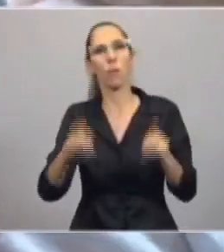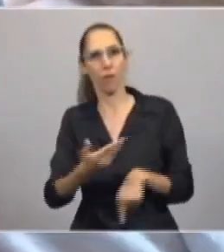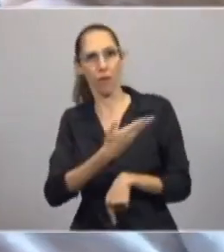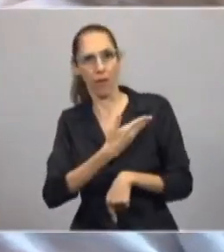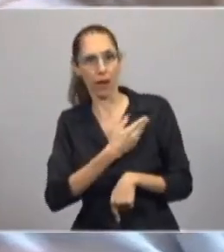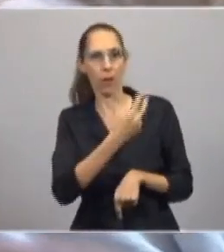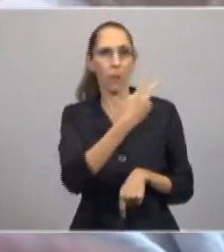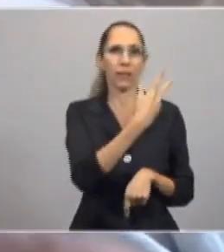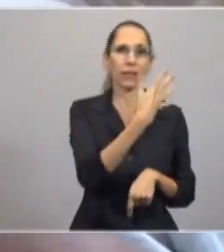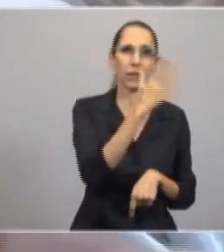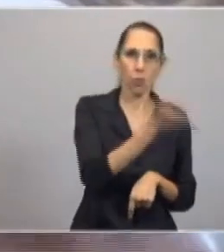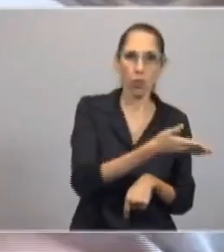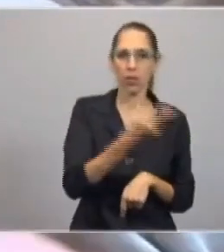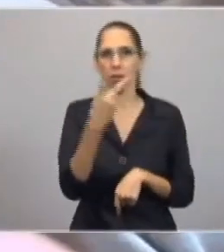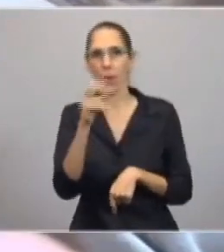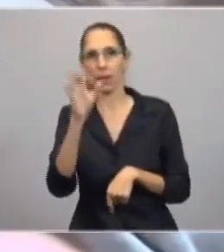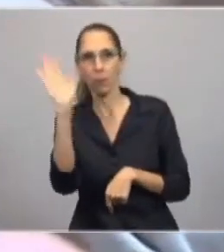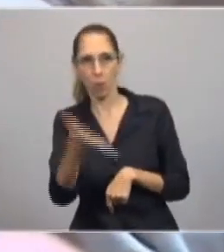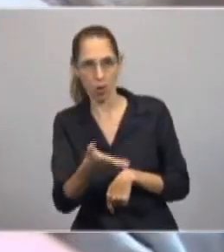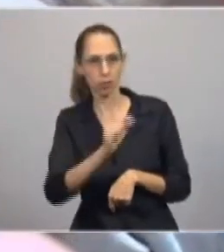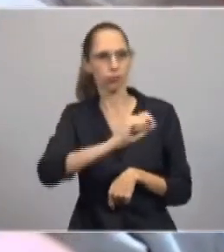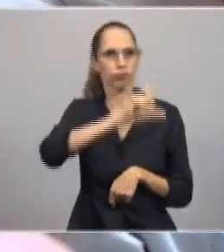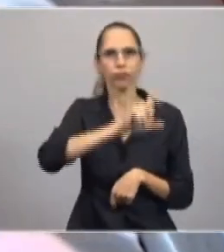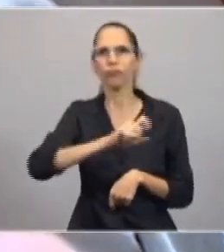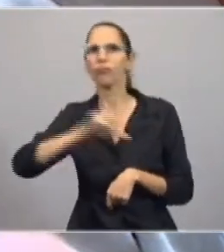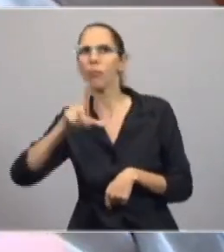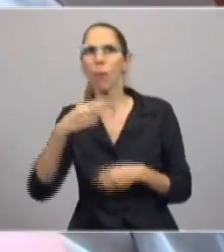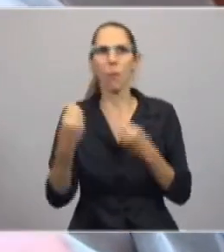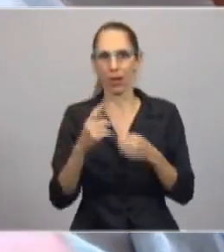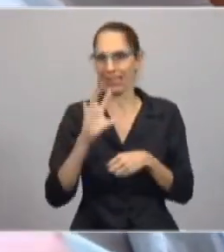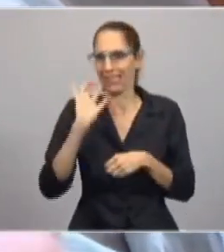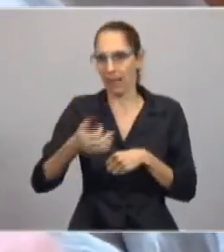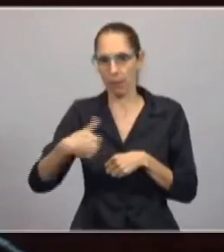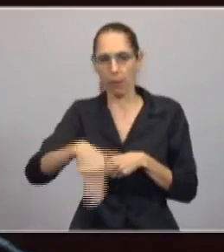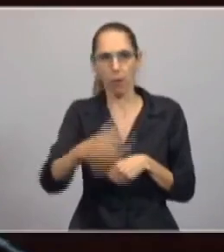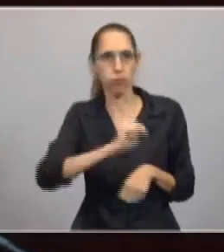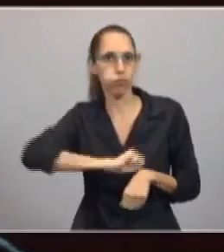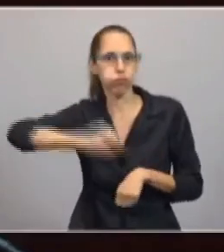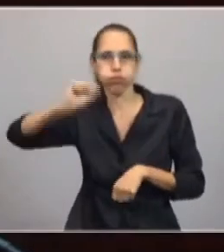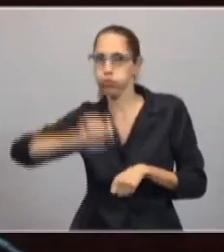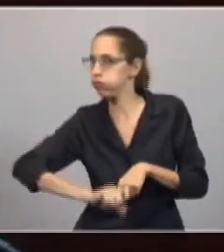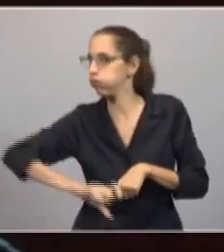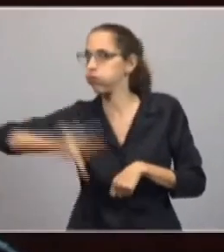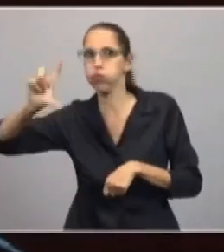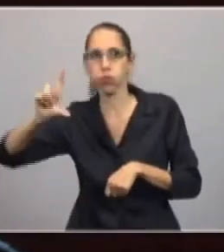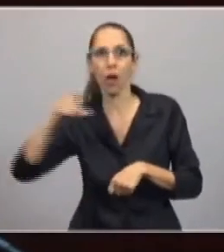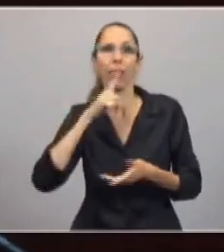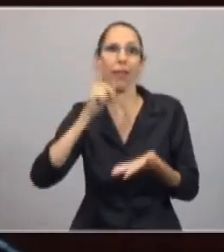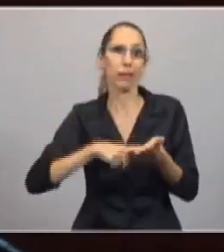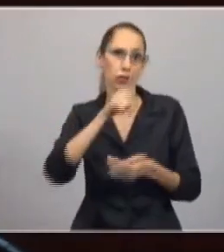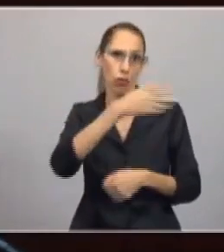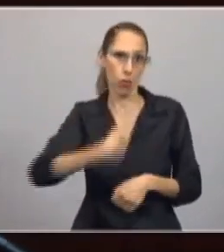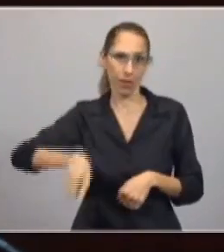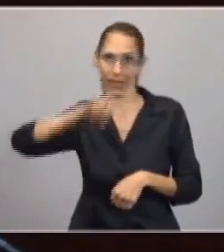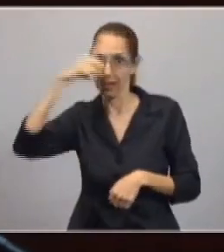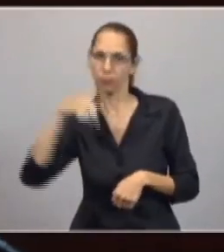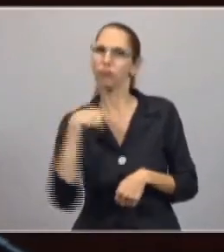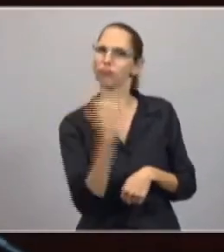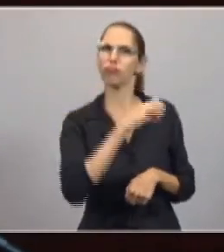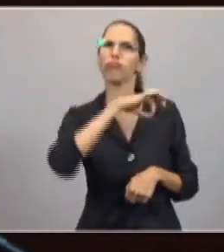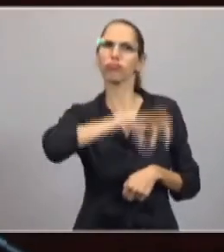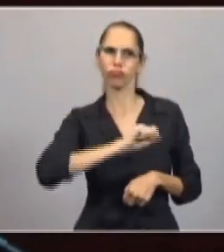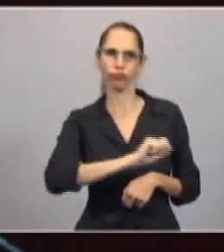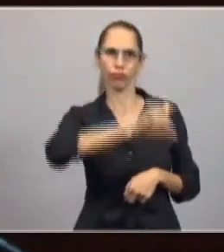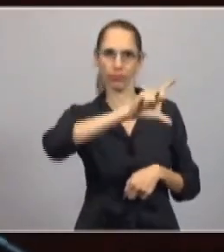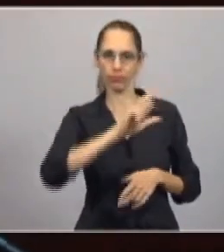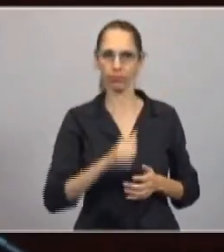25% y el 20% para hacer frente a la aceleración de la inflación que produjo la política nacional. Como resultado de